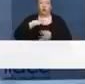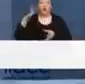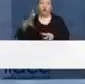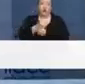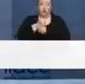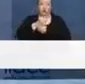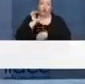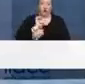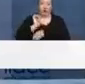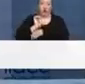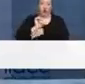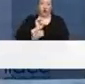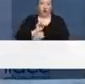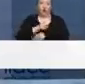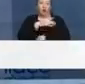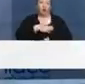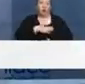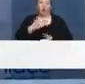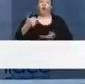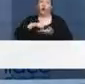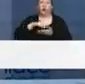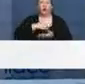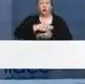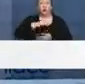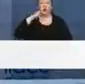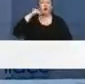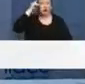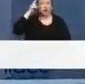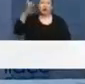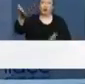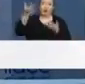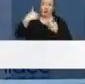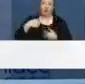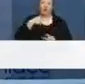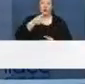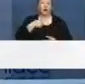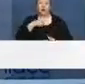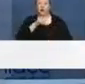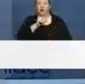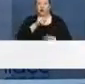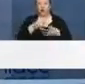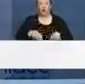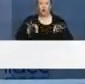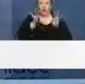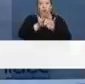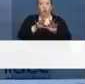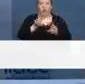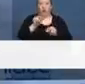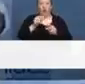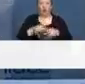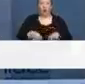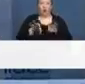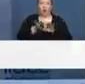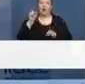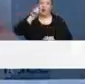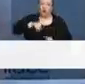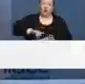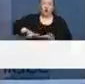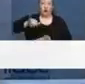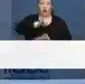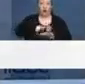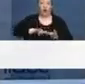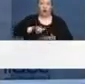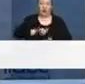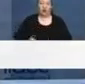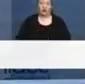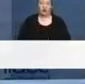yo aún no dice para que usted vuelva a ser presidente son muy importante otros dicen tontos no no sé no entiendo lo que democracia recorrerá porque me molesta